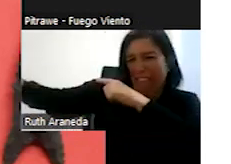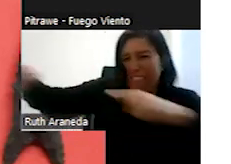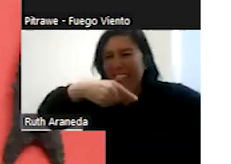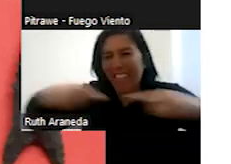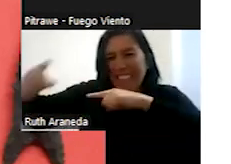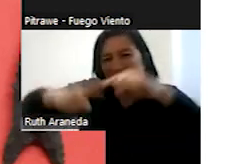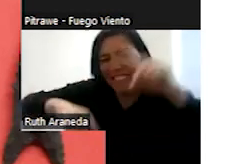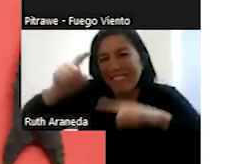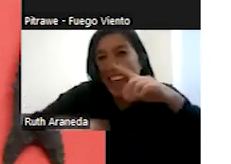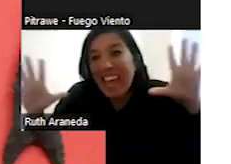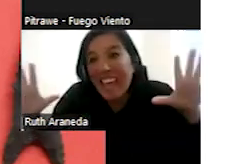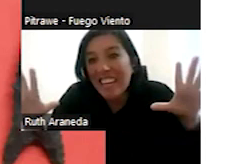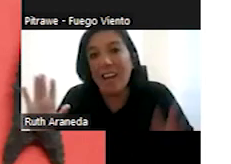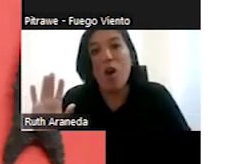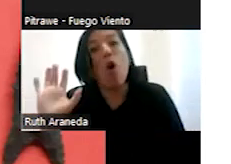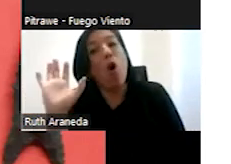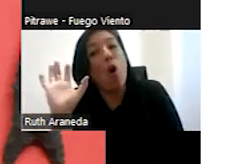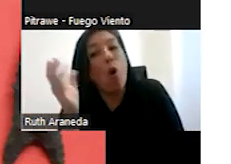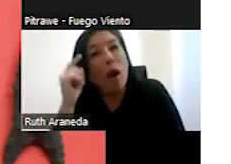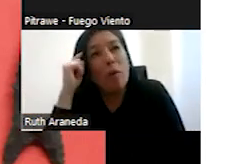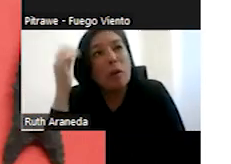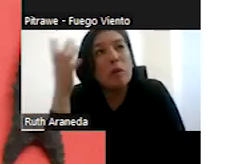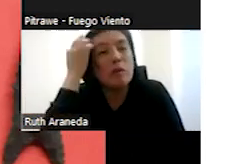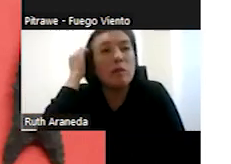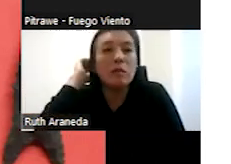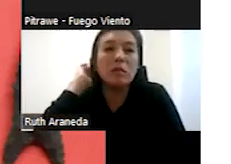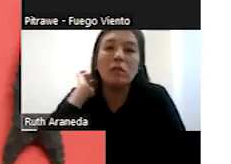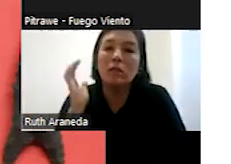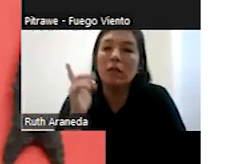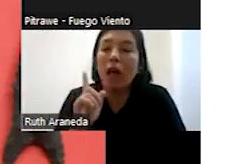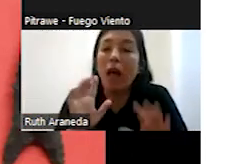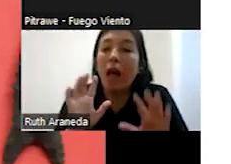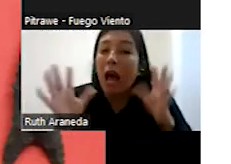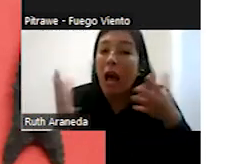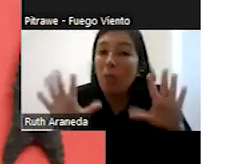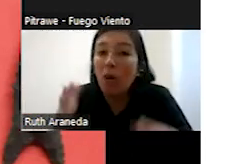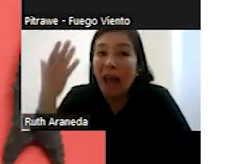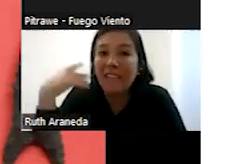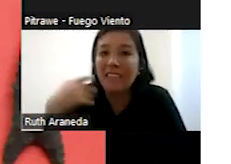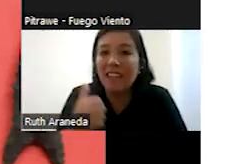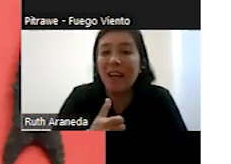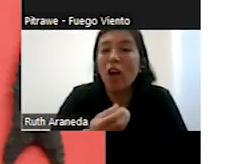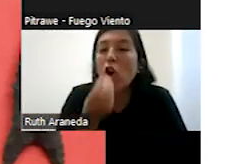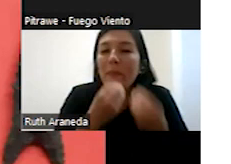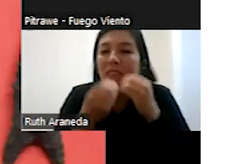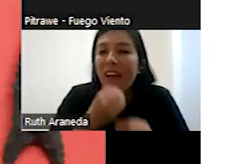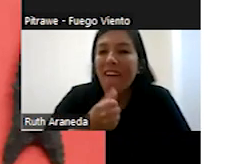ambiental, algún problema o algún evento ambiental que provoque la falta de recursos, por ejemplo.